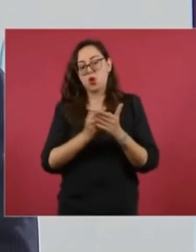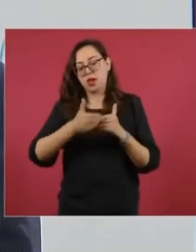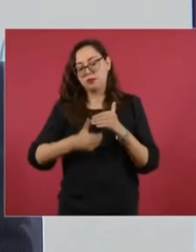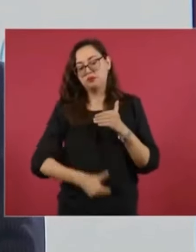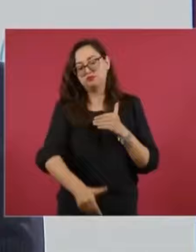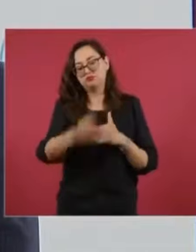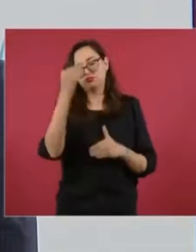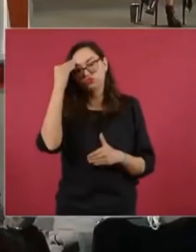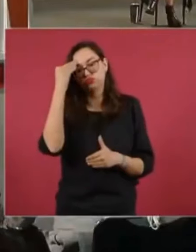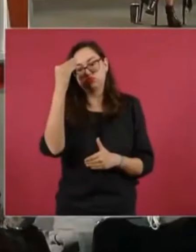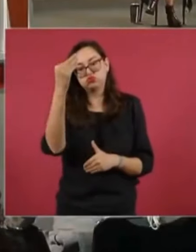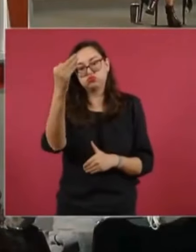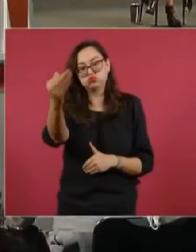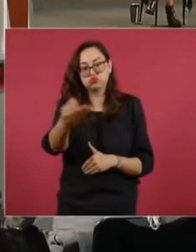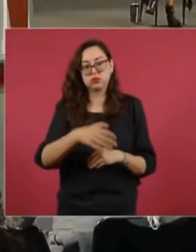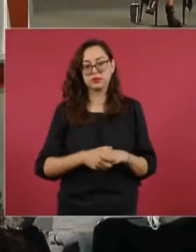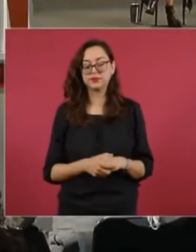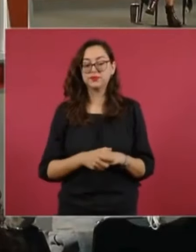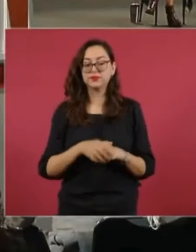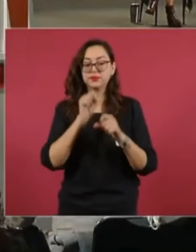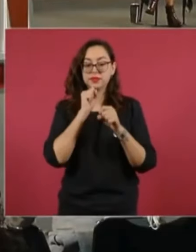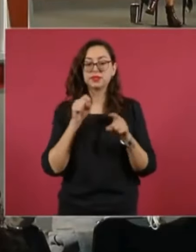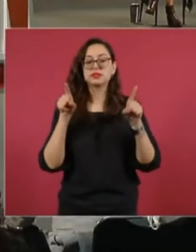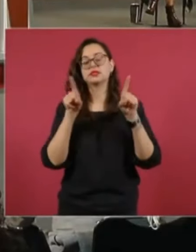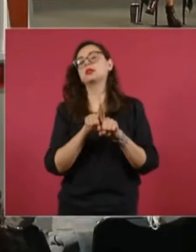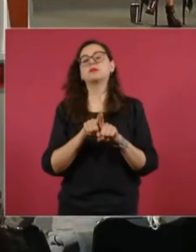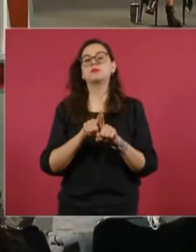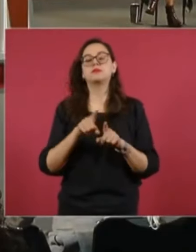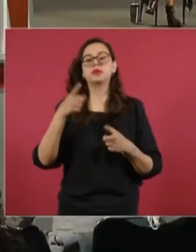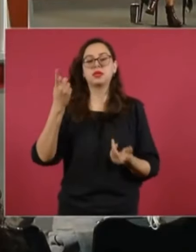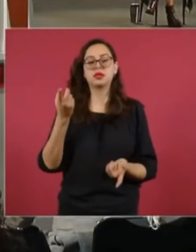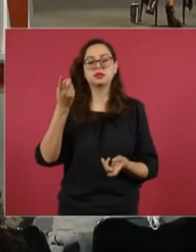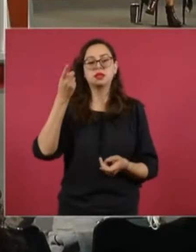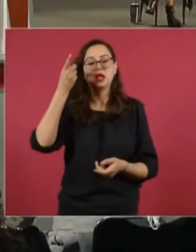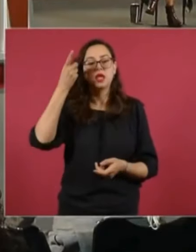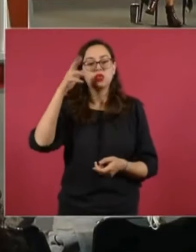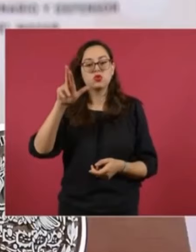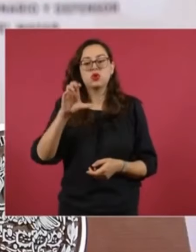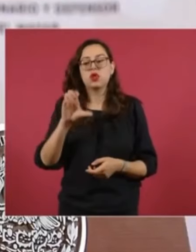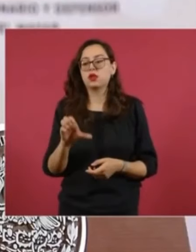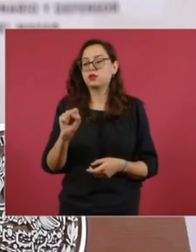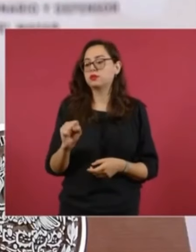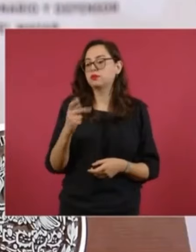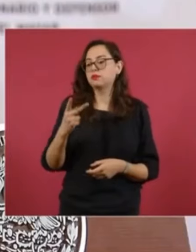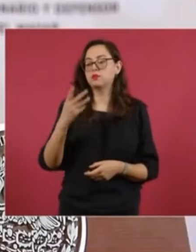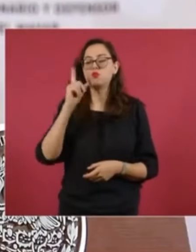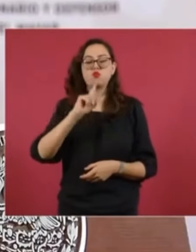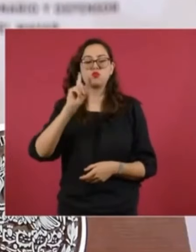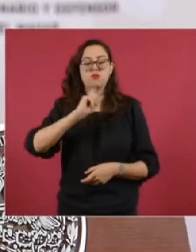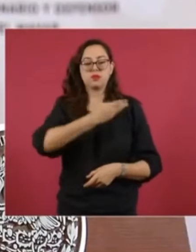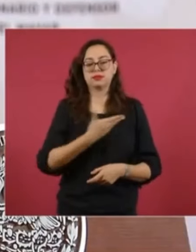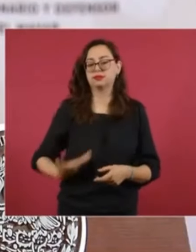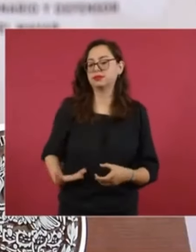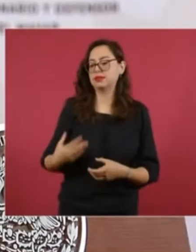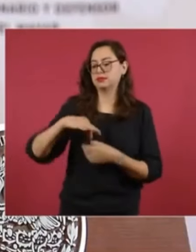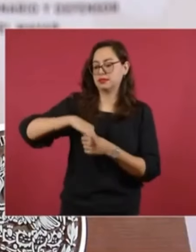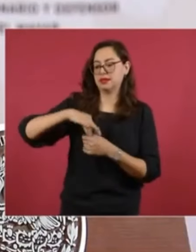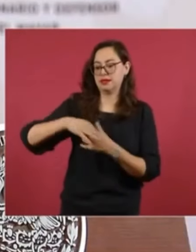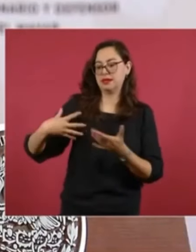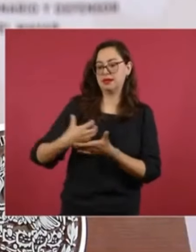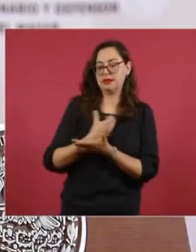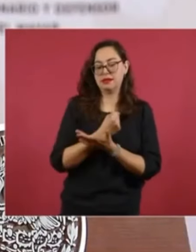posteridad de igual manera la doctora Claudia shenon la presidenta electa ha manifestado en varias ocasiones que este